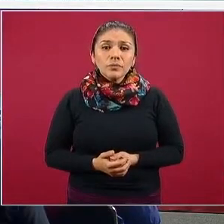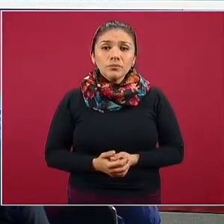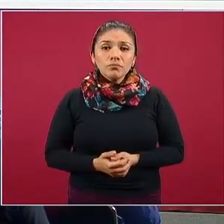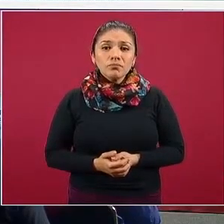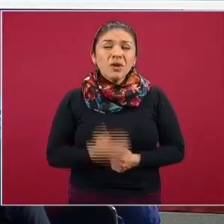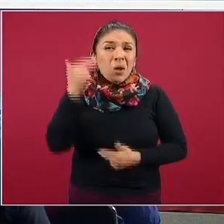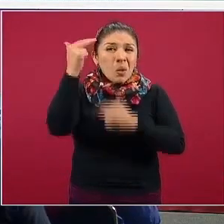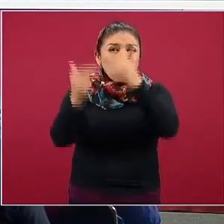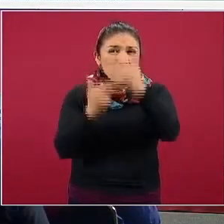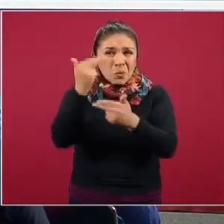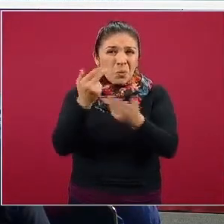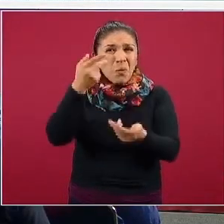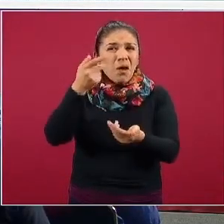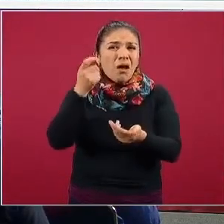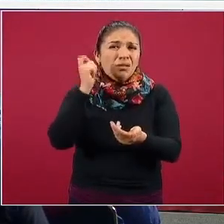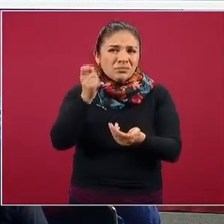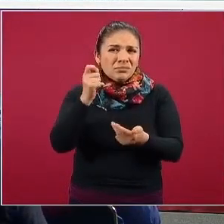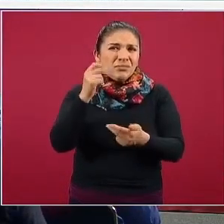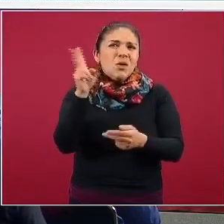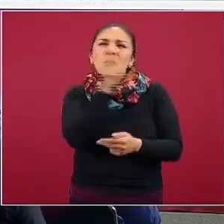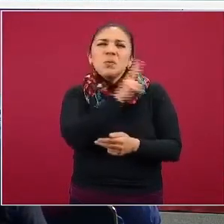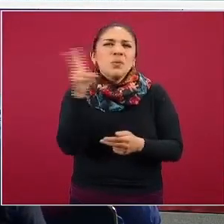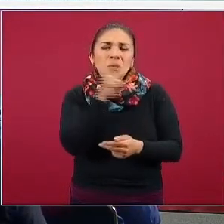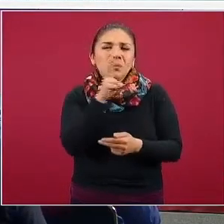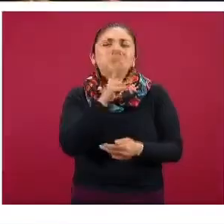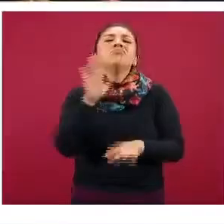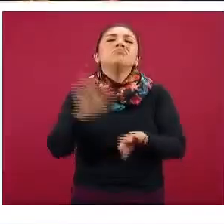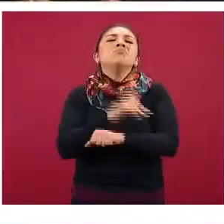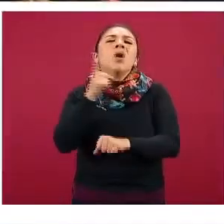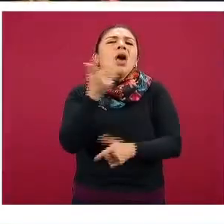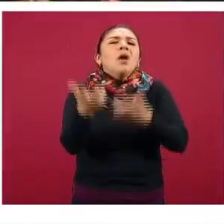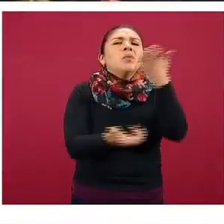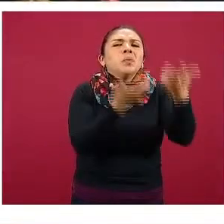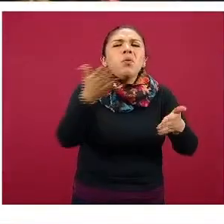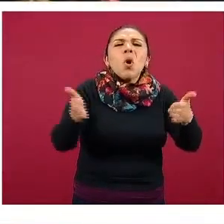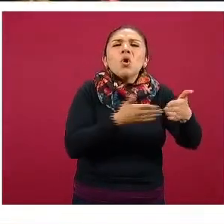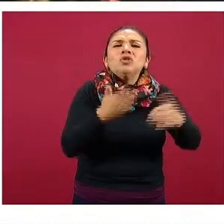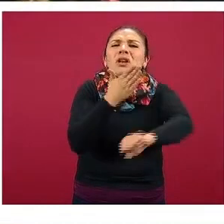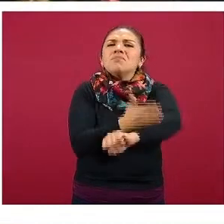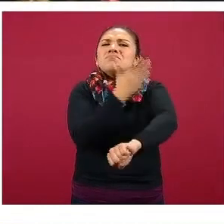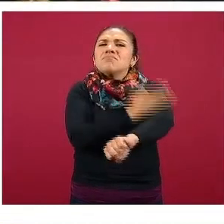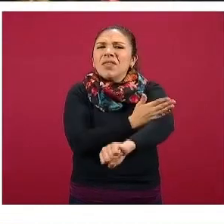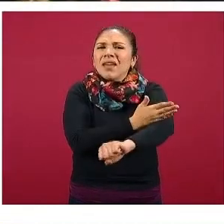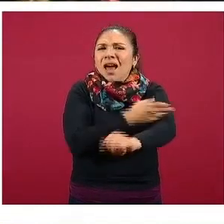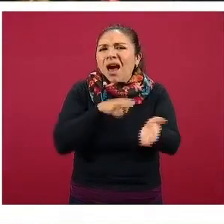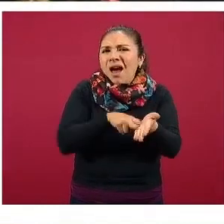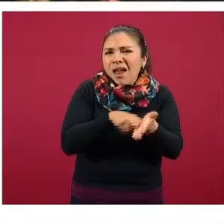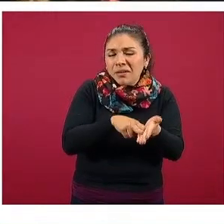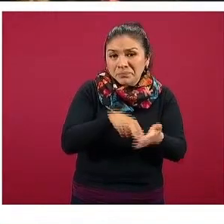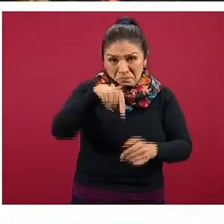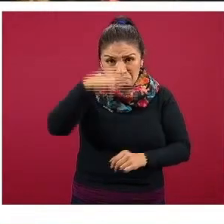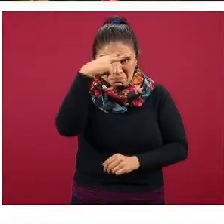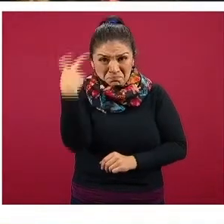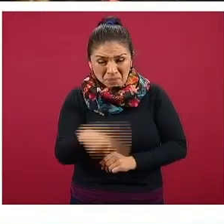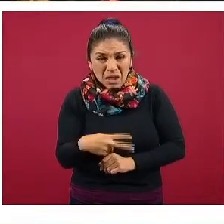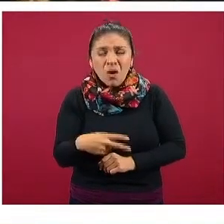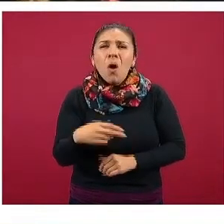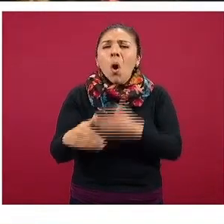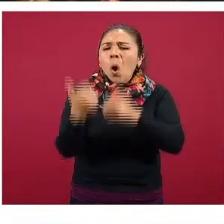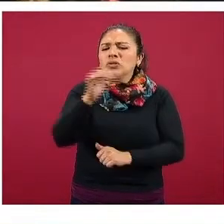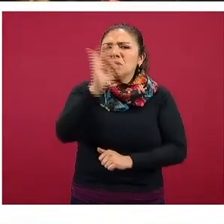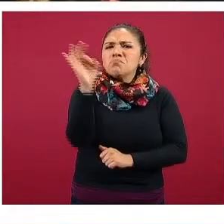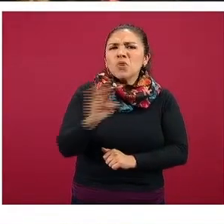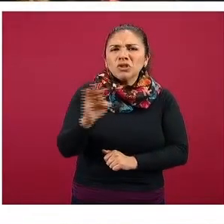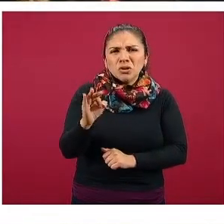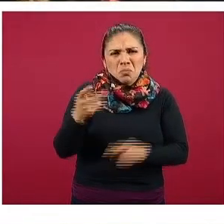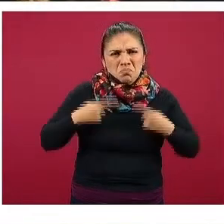La contaminación en el aire está asociada al uso de combustibles y cocinas de leña. En México, el 11% de la población